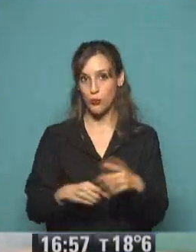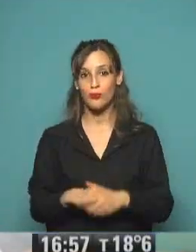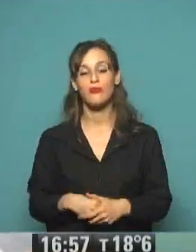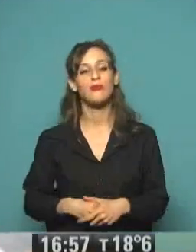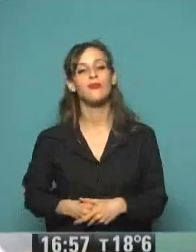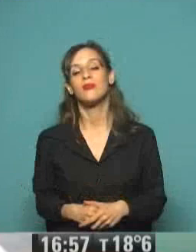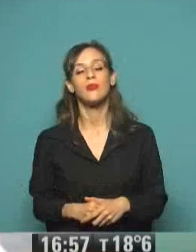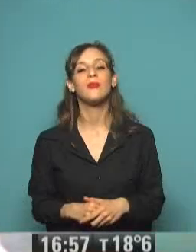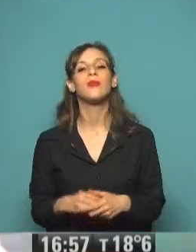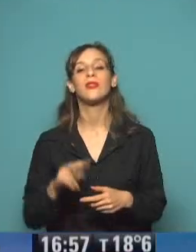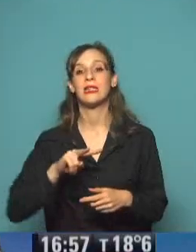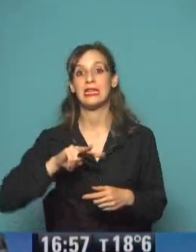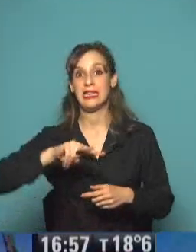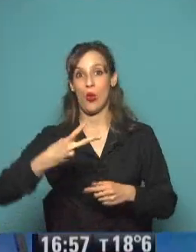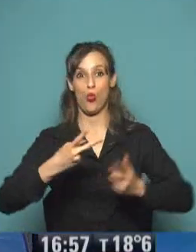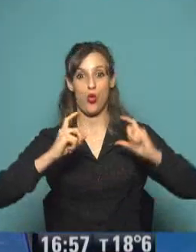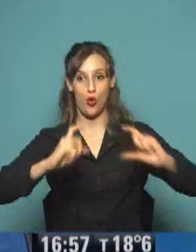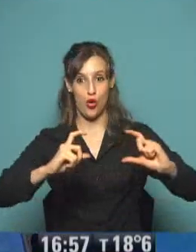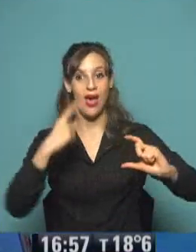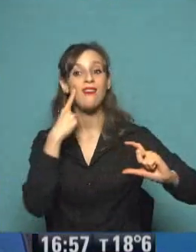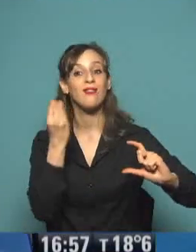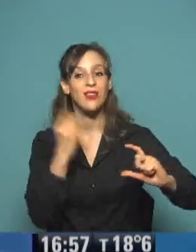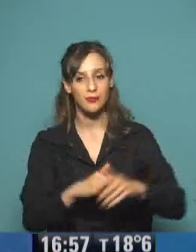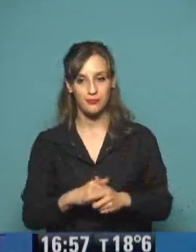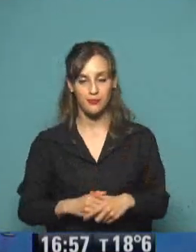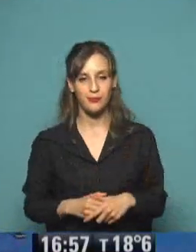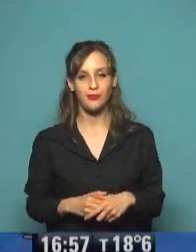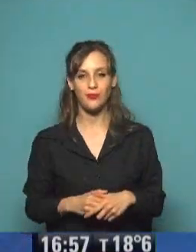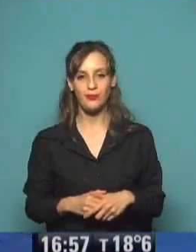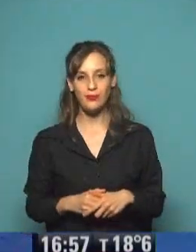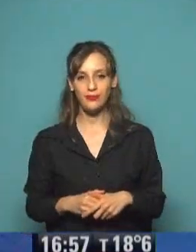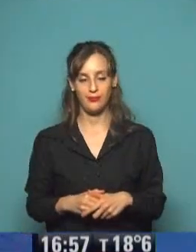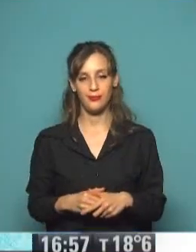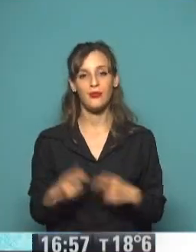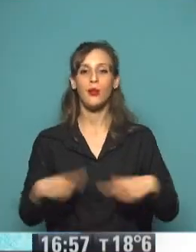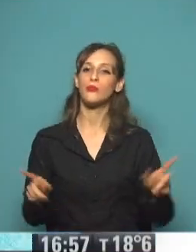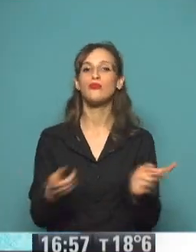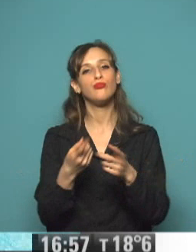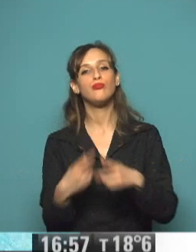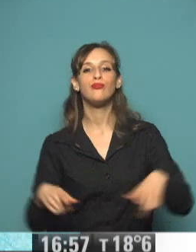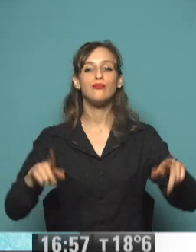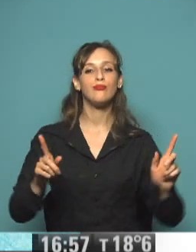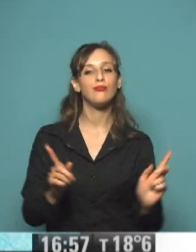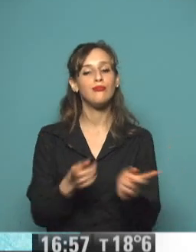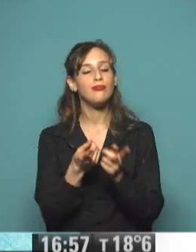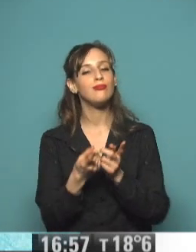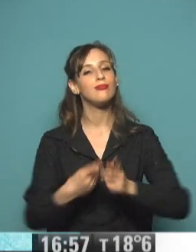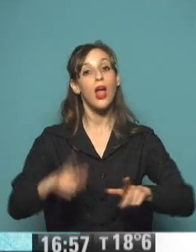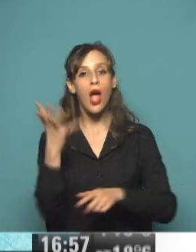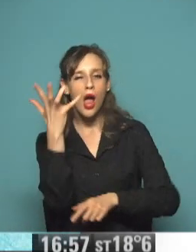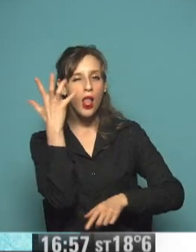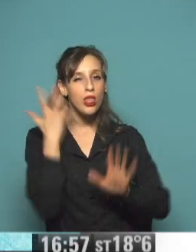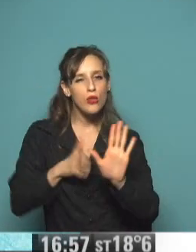cantamos la segunda estrofa? A ver si sacamos más datos. A ver. Dice. Siempre caza ratoncitos si en